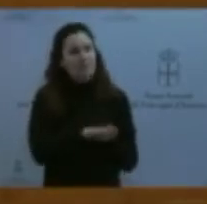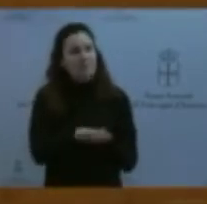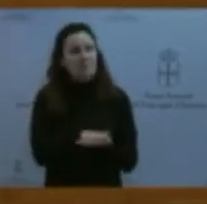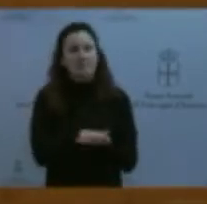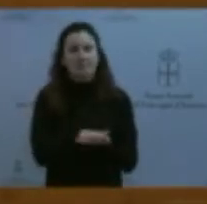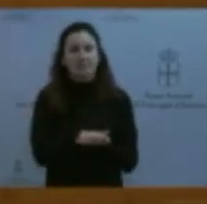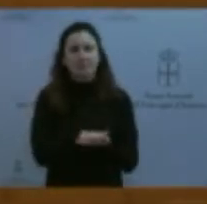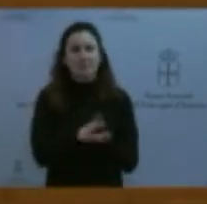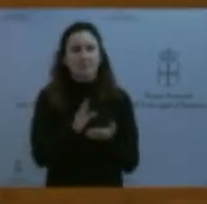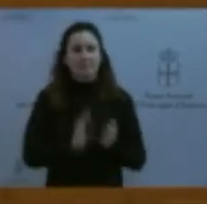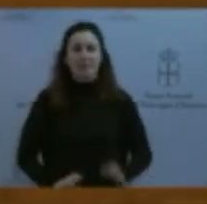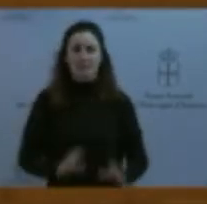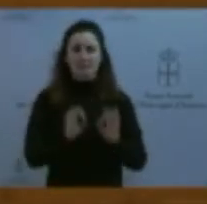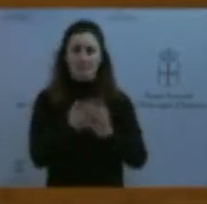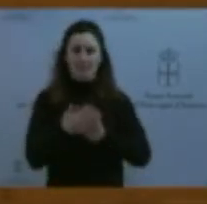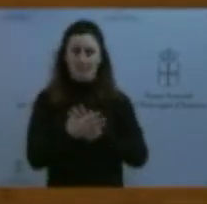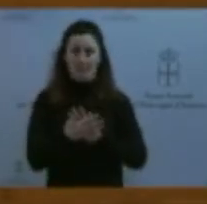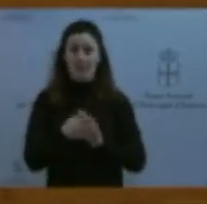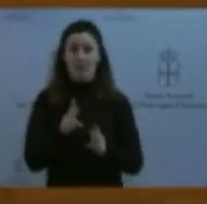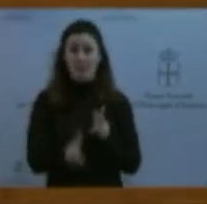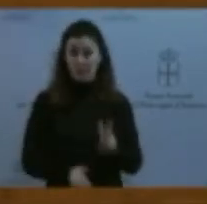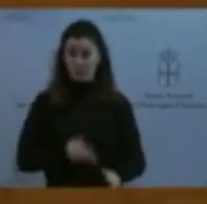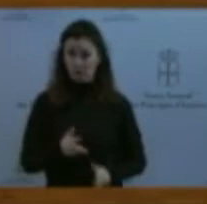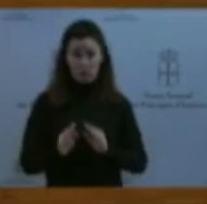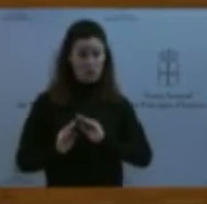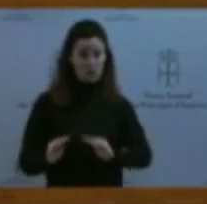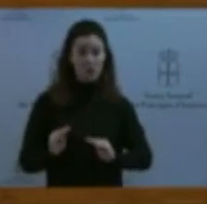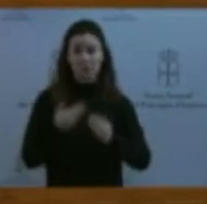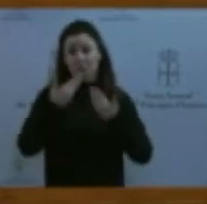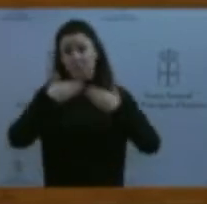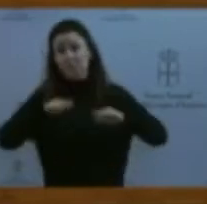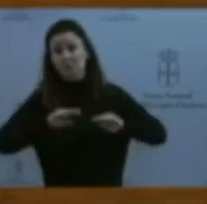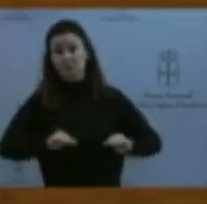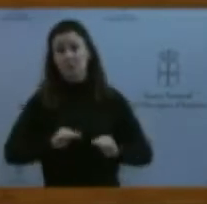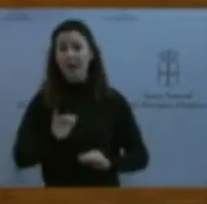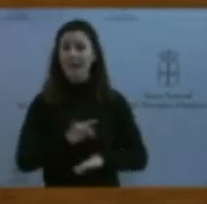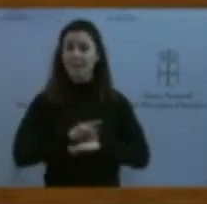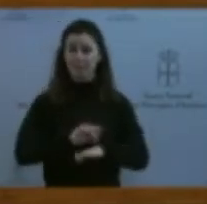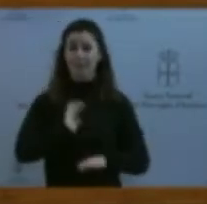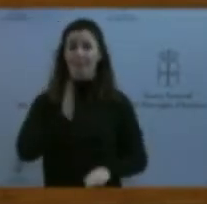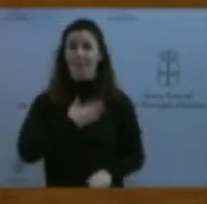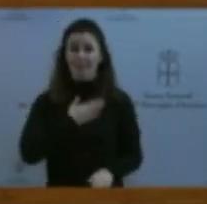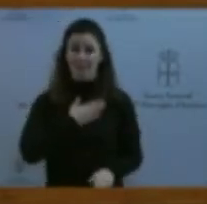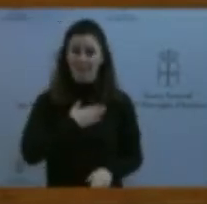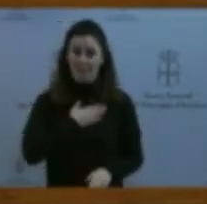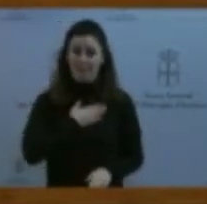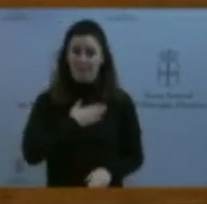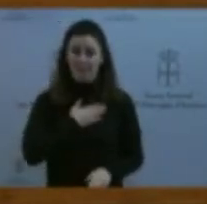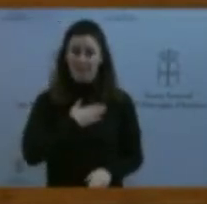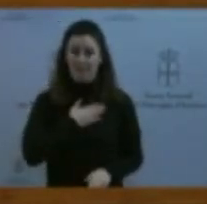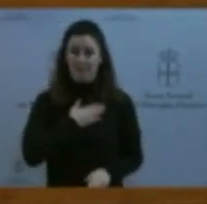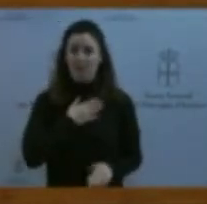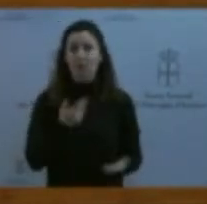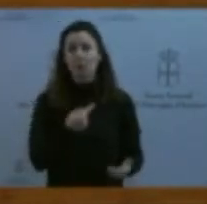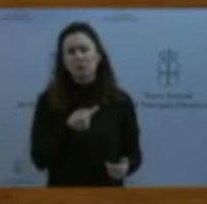País Vasco, que a pesar de tener una agencia propia, lo mandan a la agencia, usted le llamaba la